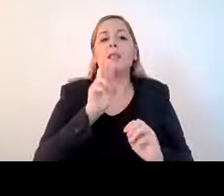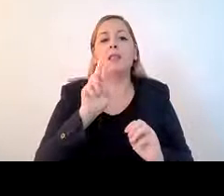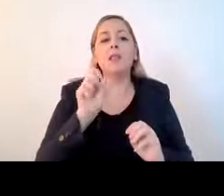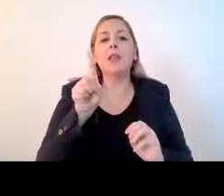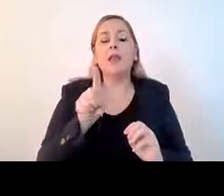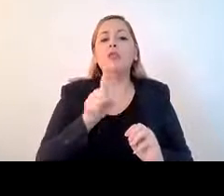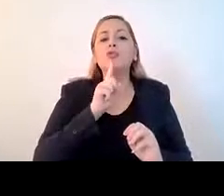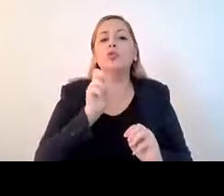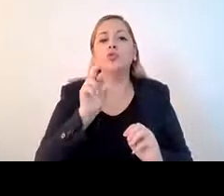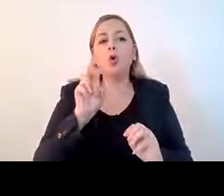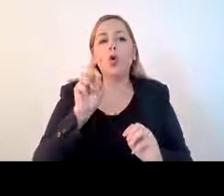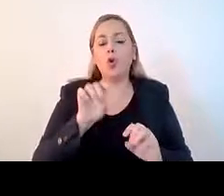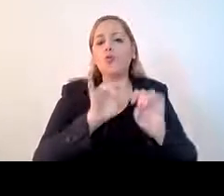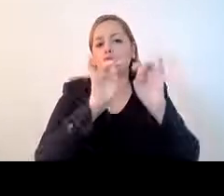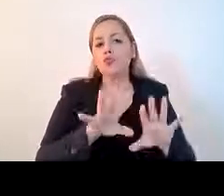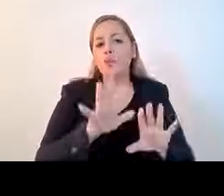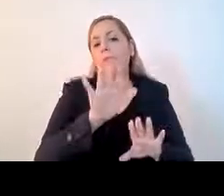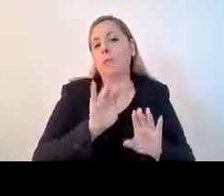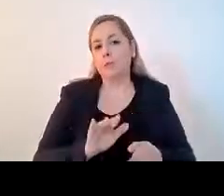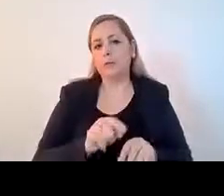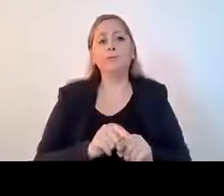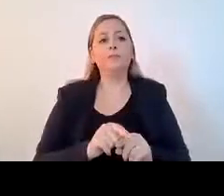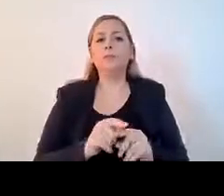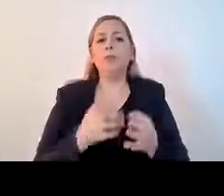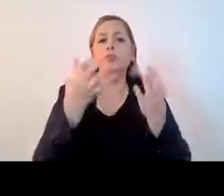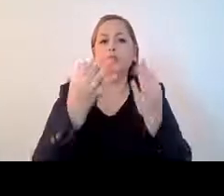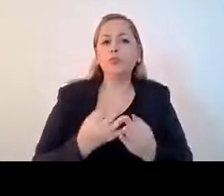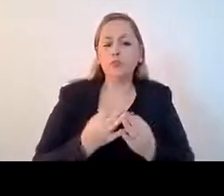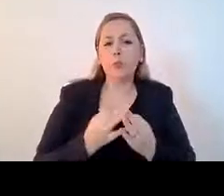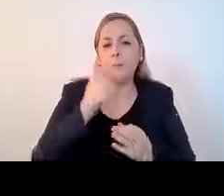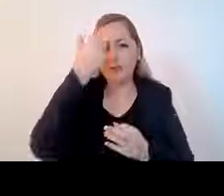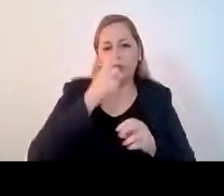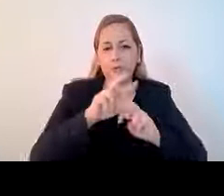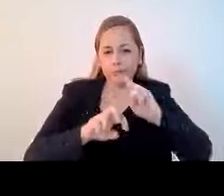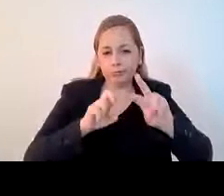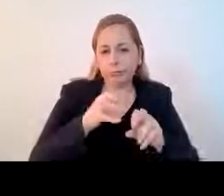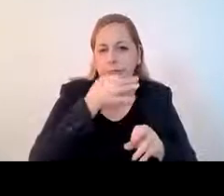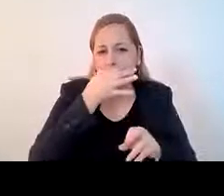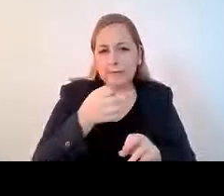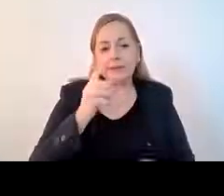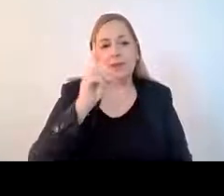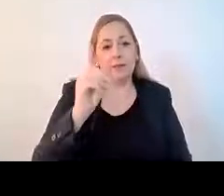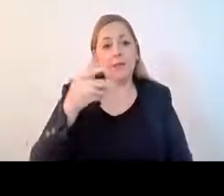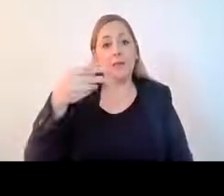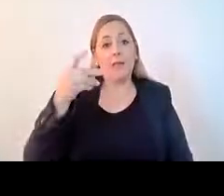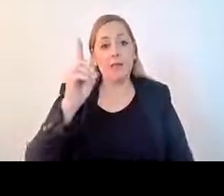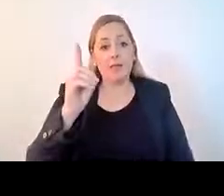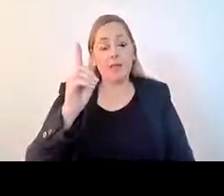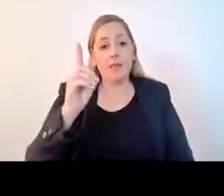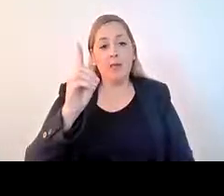favor. En conclusión, las investigaciones sugieren que el TDAH que persiste, eso